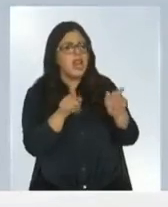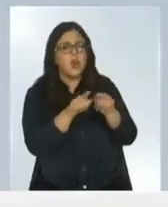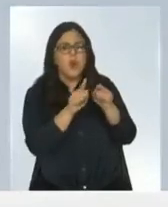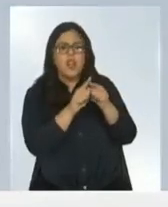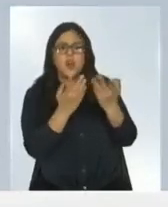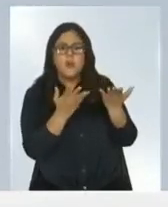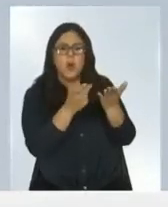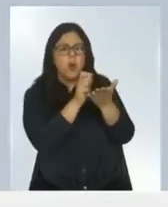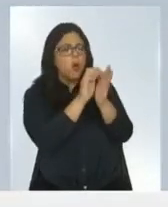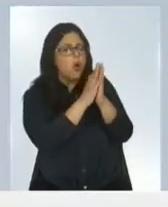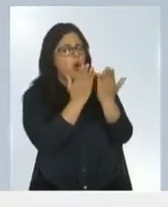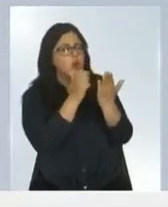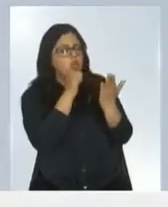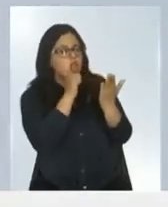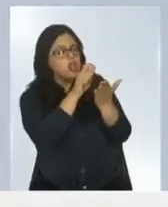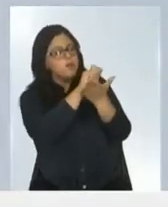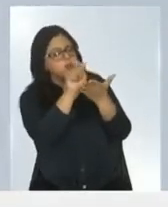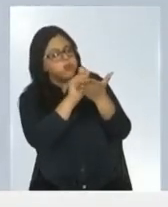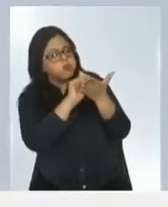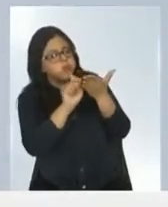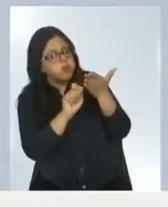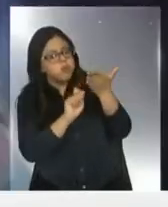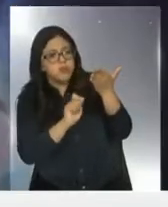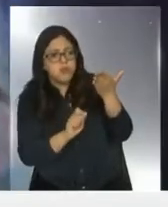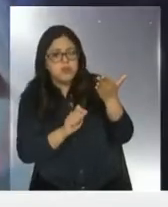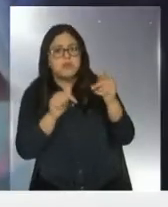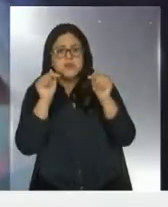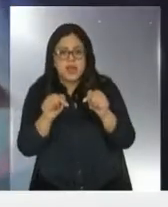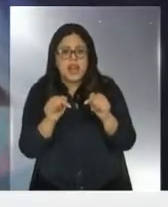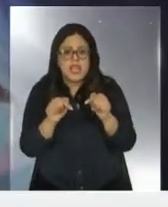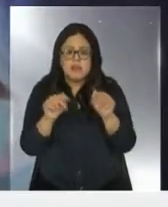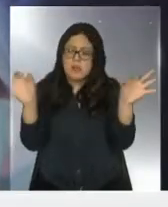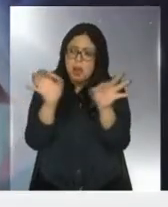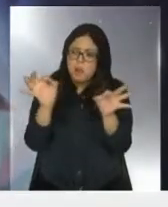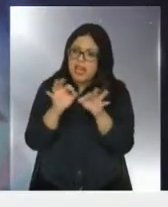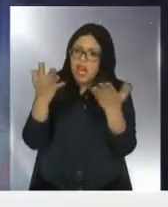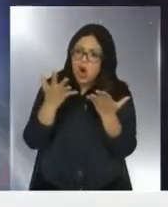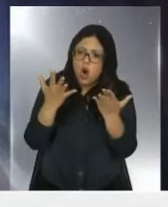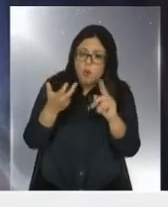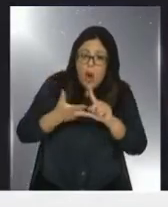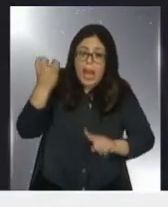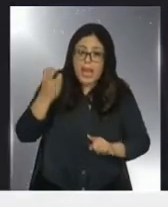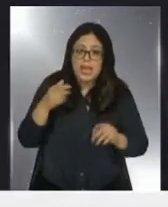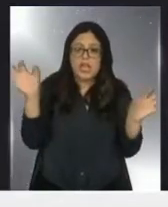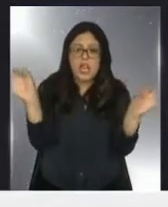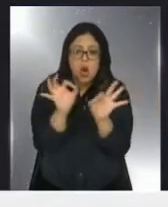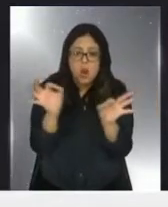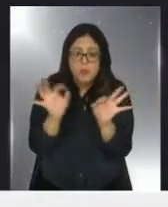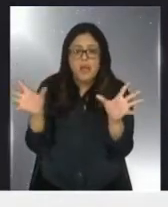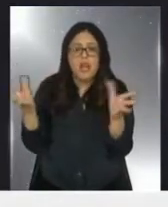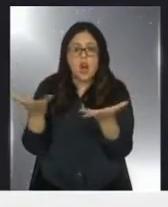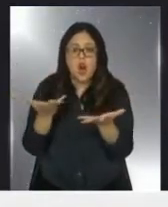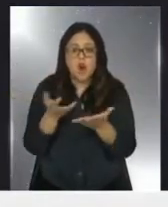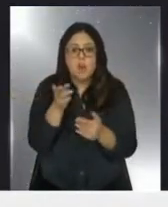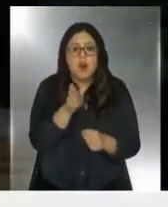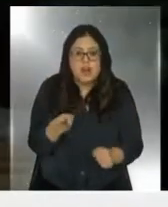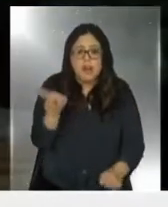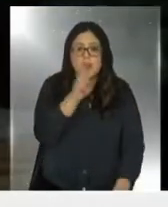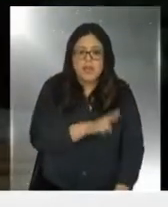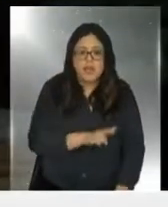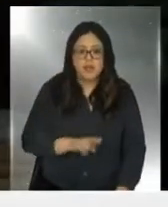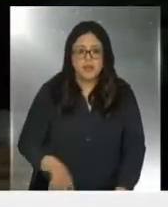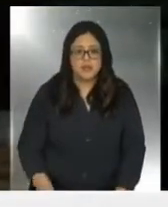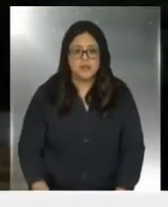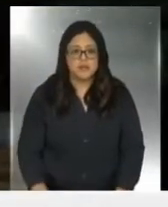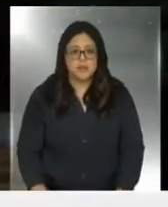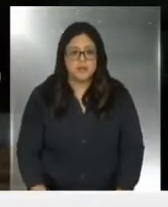cibernéticos. En ella se muestra cómo se cometieron los hackeos y los grupos explican cómo replicarlos.